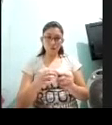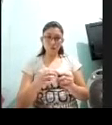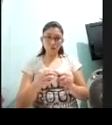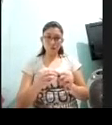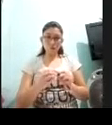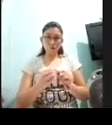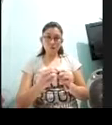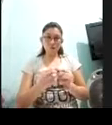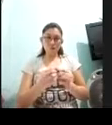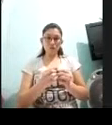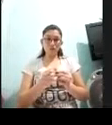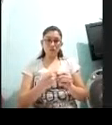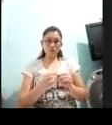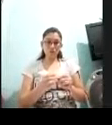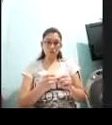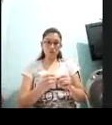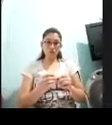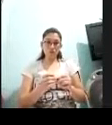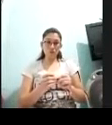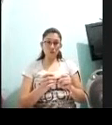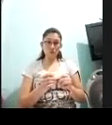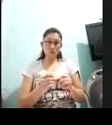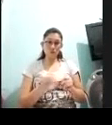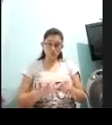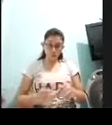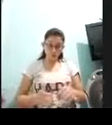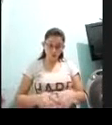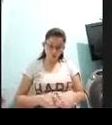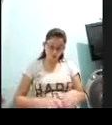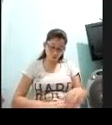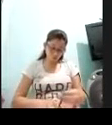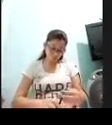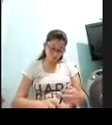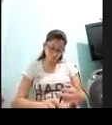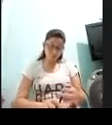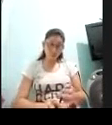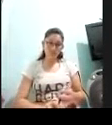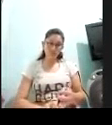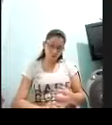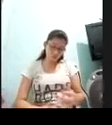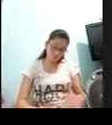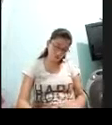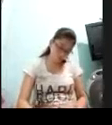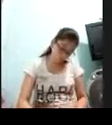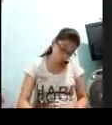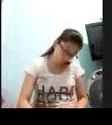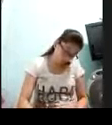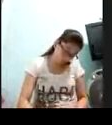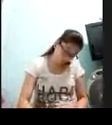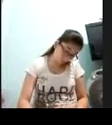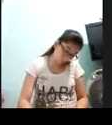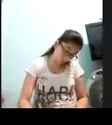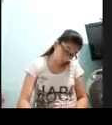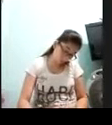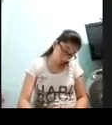Silvia, Silvia, porque lleva una V ahí, V, no B. Entonces, her name va a decir, my name